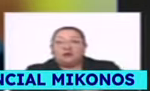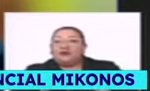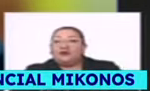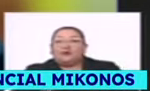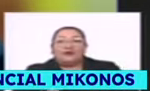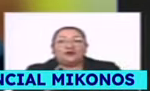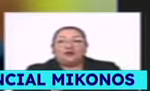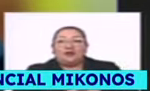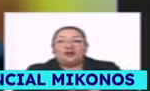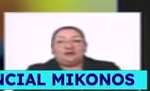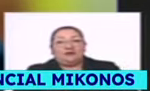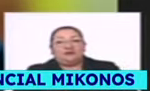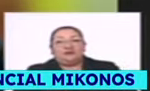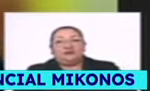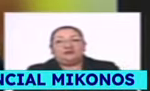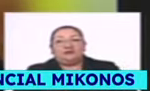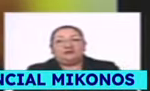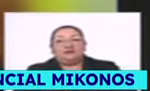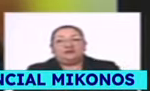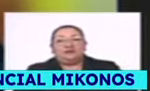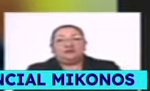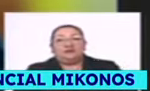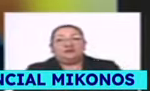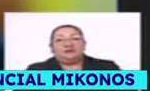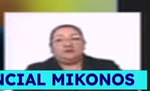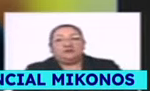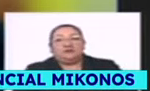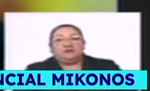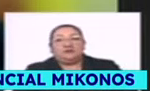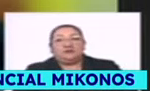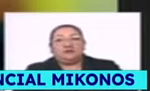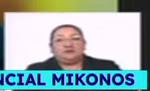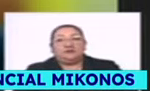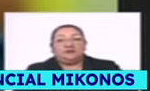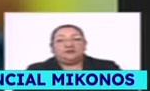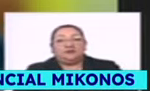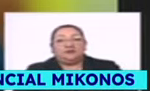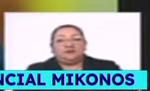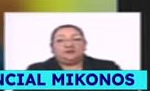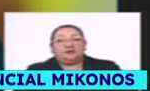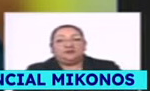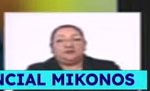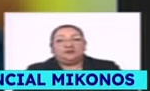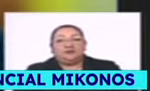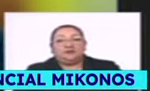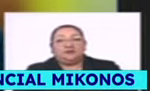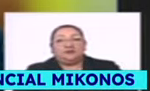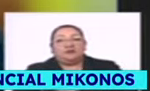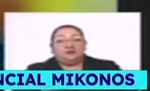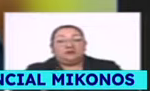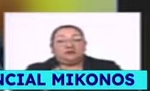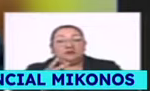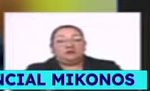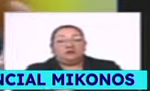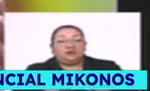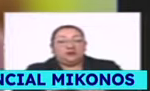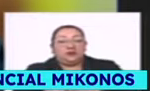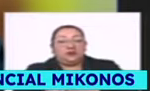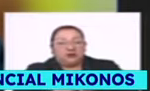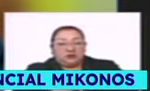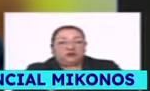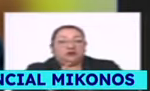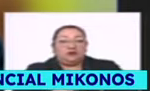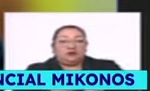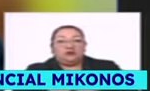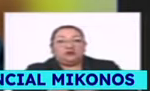era del Estado. El frente de Míconos tiene dos portones, uno de ingreso y uno de